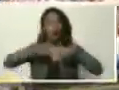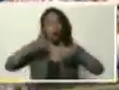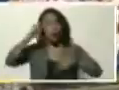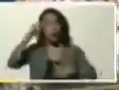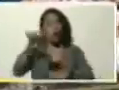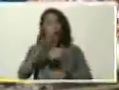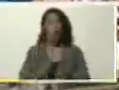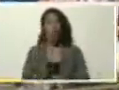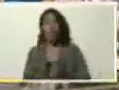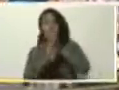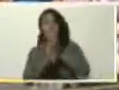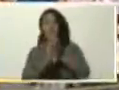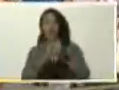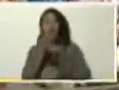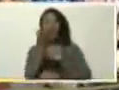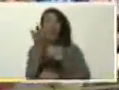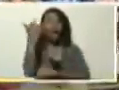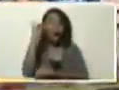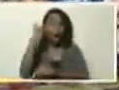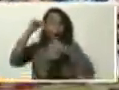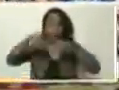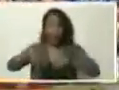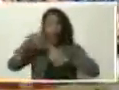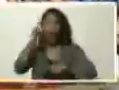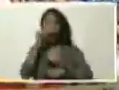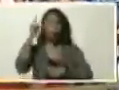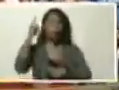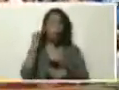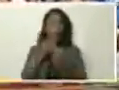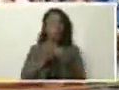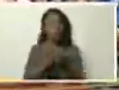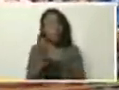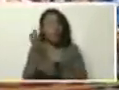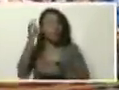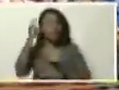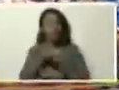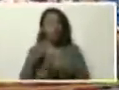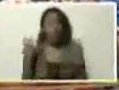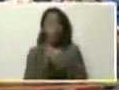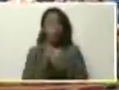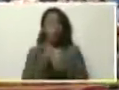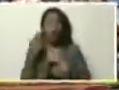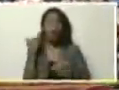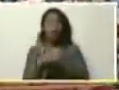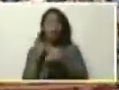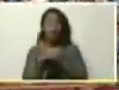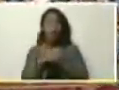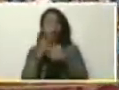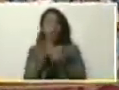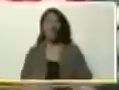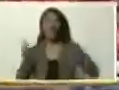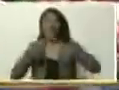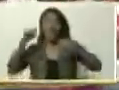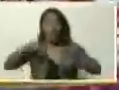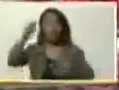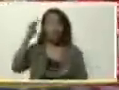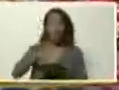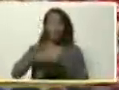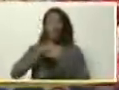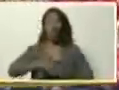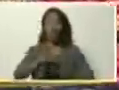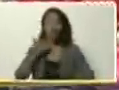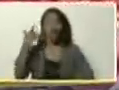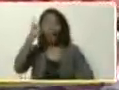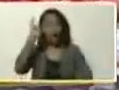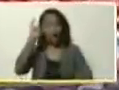dirigencia, usted tiene hombres y mujeres leales como Sucre. Con la gallardía de los mirandinos puede tener la certeza